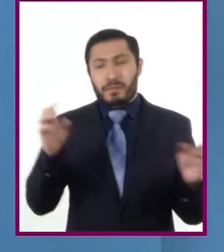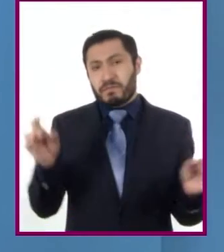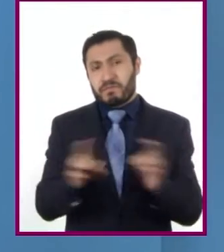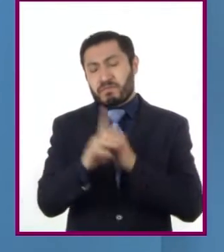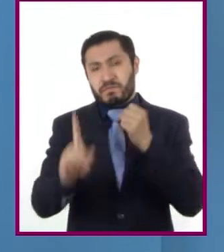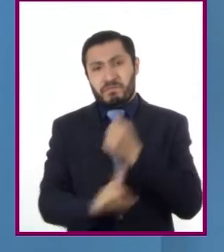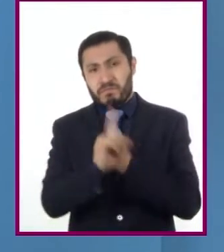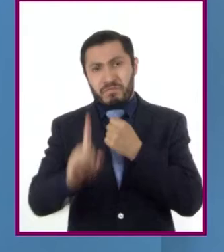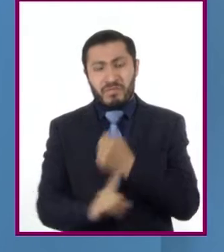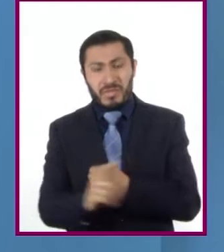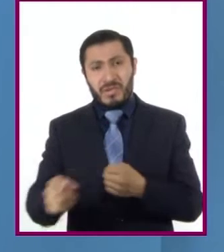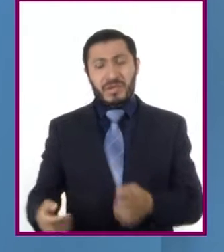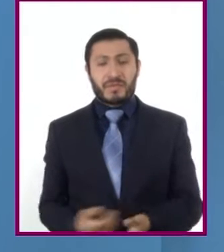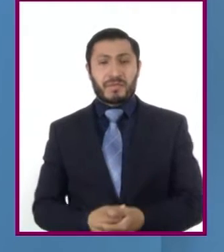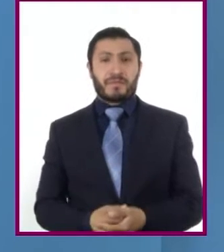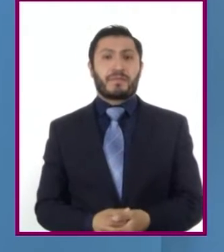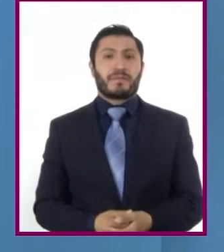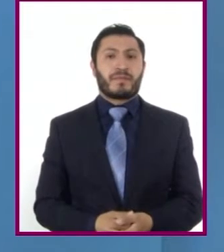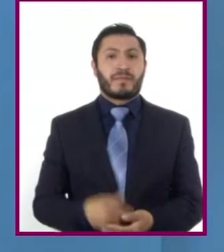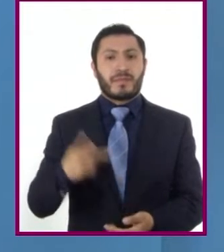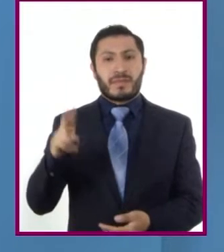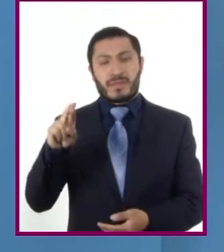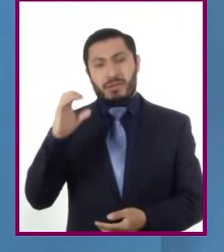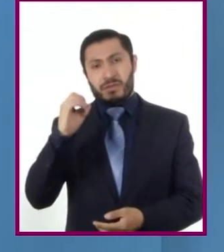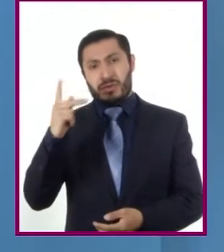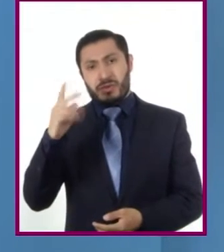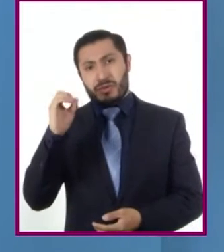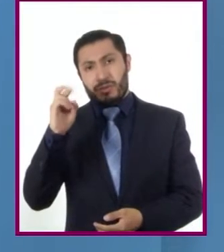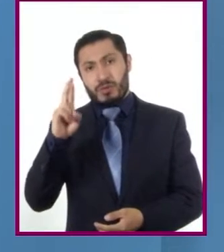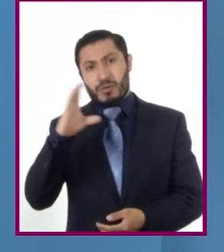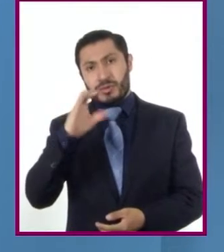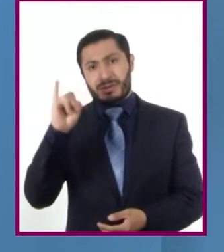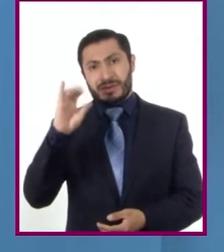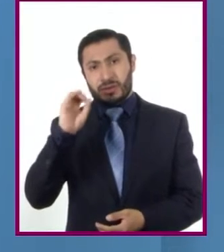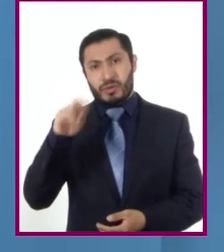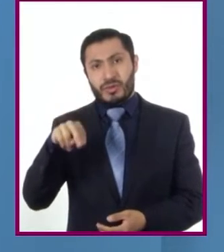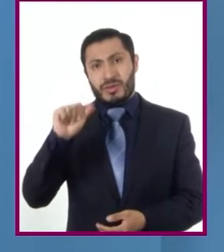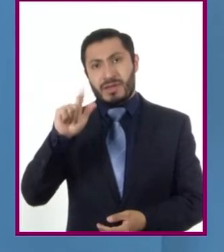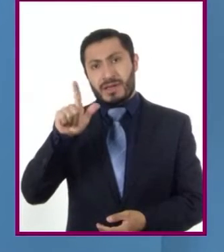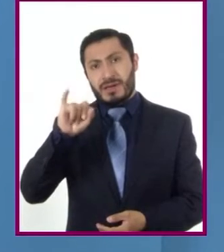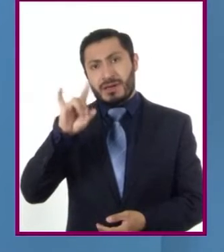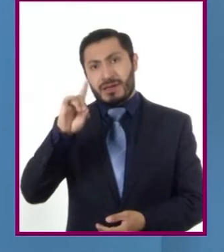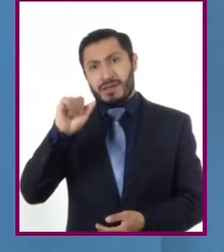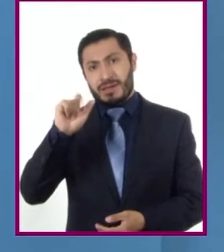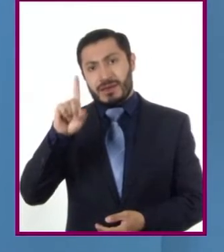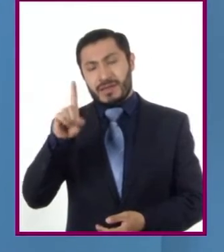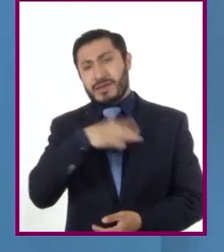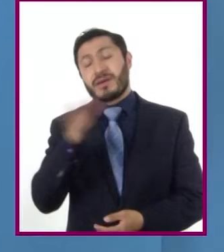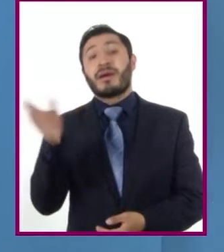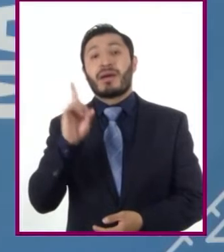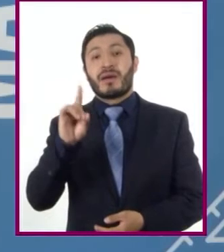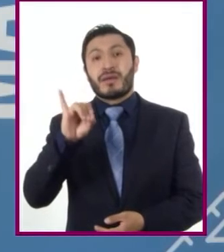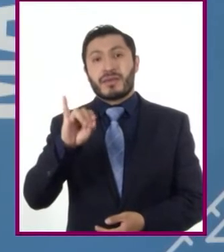problema de proporcionalidad directa, para que podamos diferenciarla de la proporcionalidad